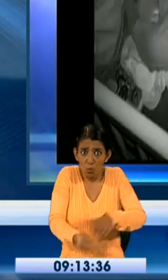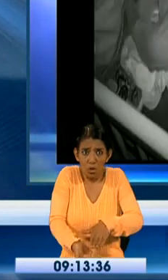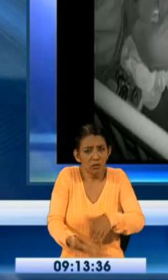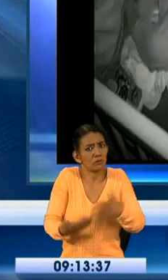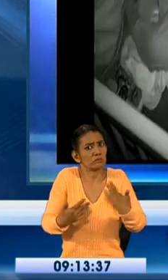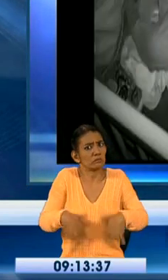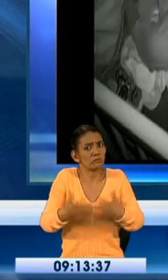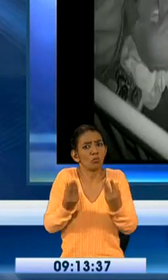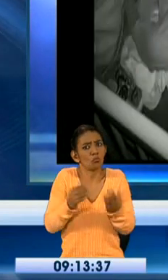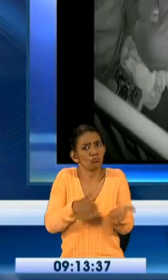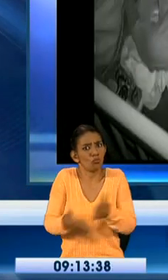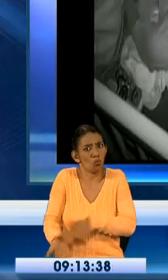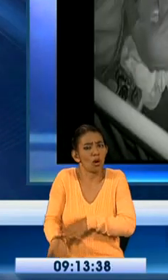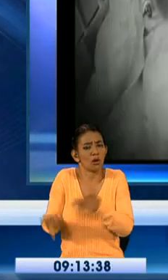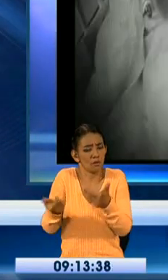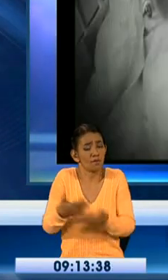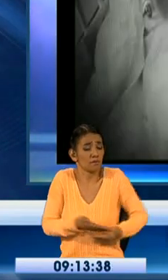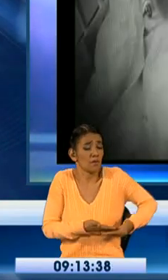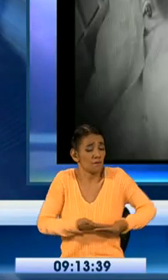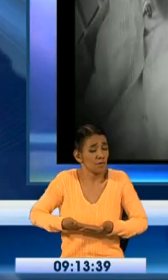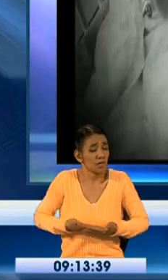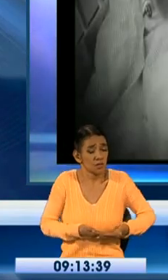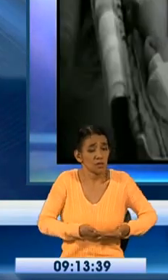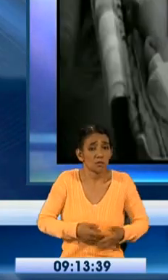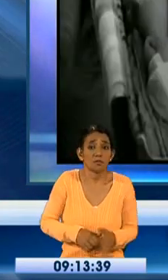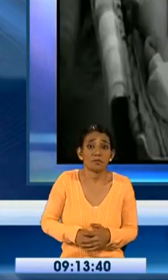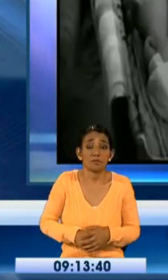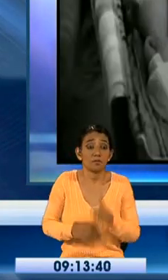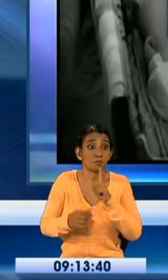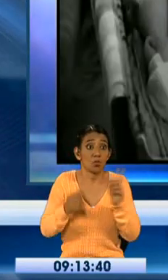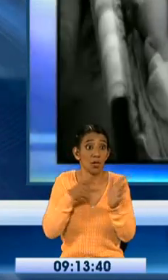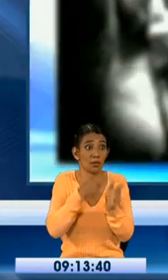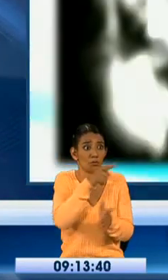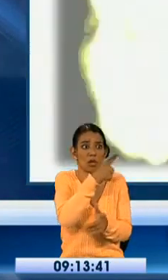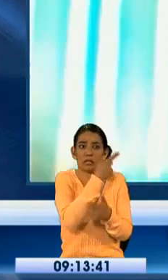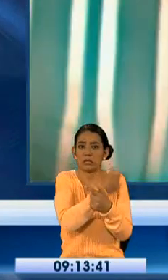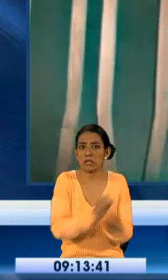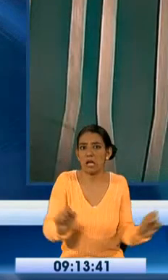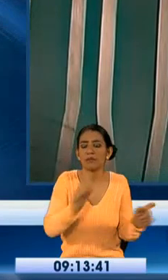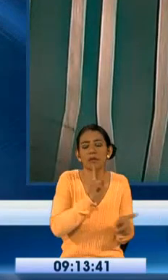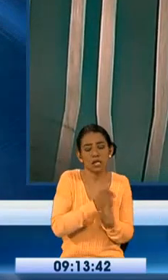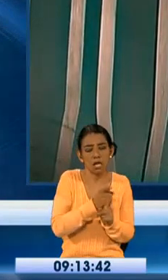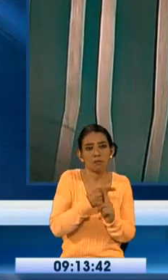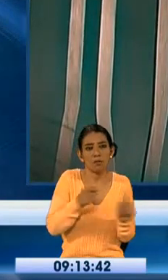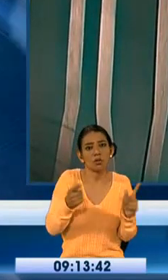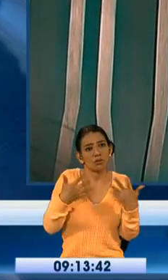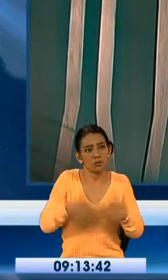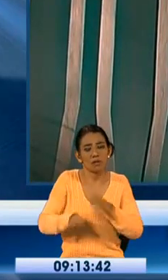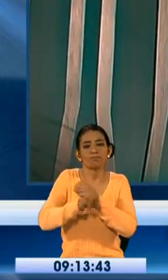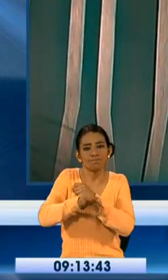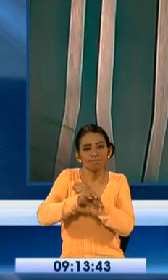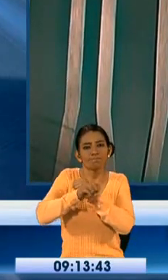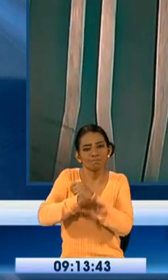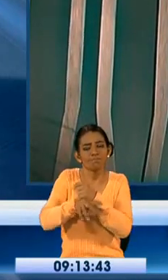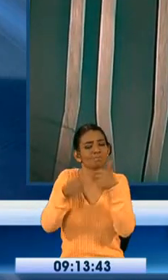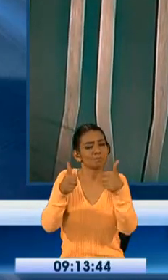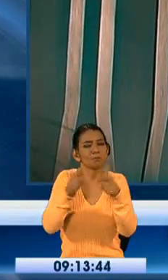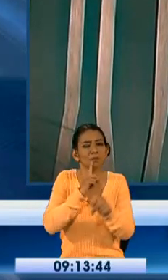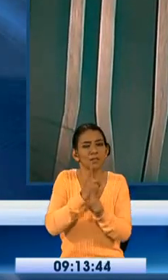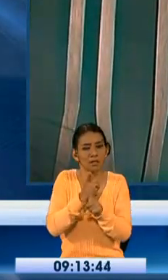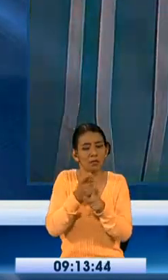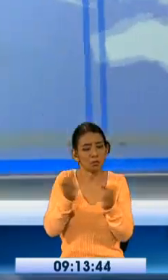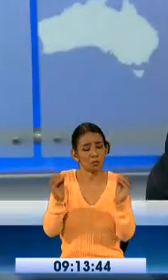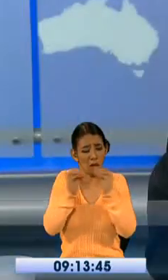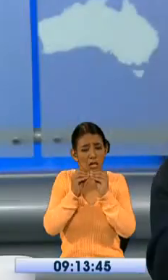a muchas vidas y bebés. El caso de la bebé Paula es un sobreviviente y ha emprendido esta campaña. Enhorabuena, hay que hacer